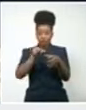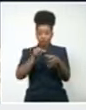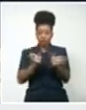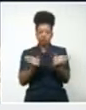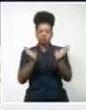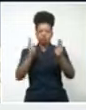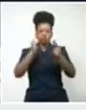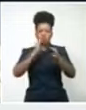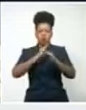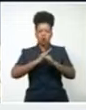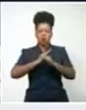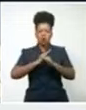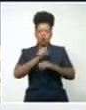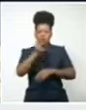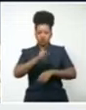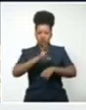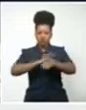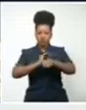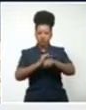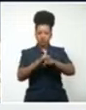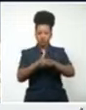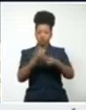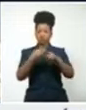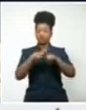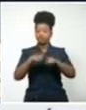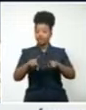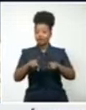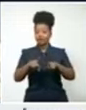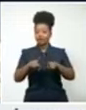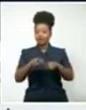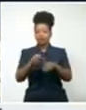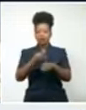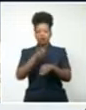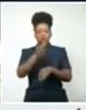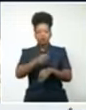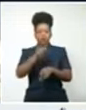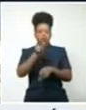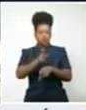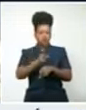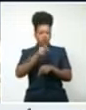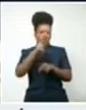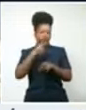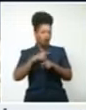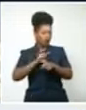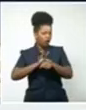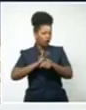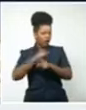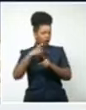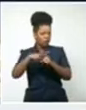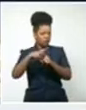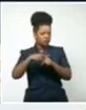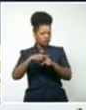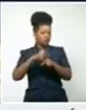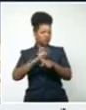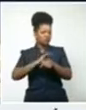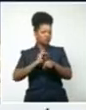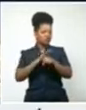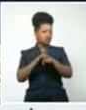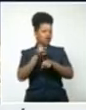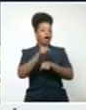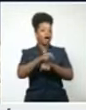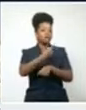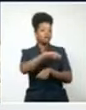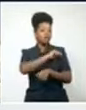no ha tenido ningún caso y que sin embargo sale positivo en algunas personas y te dice, en esa población ha habido